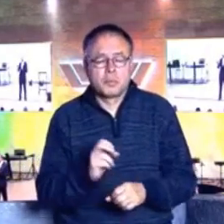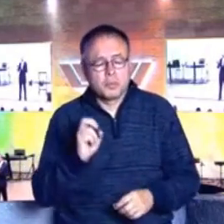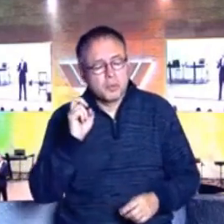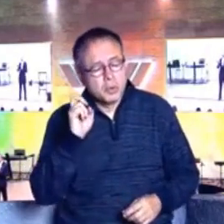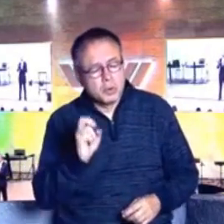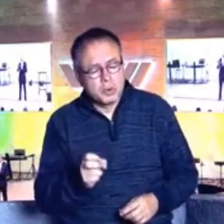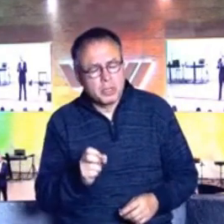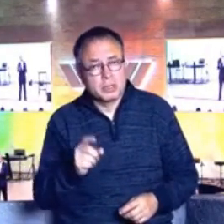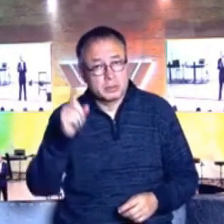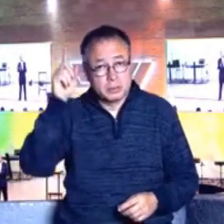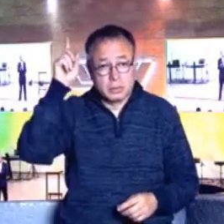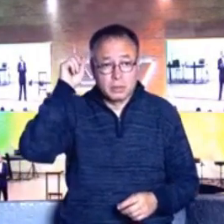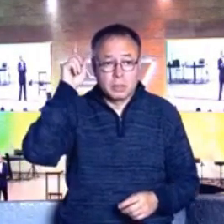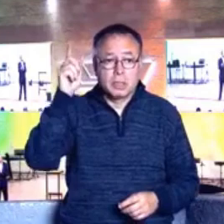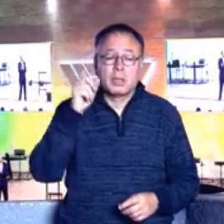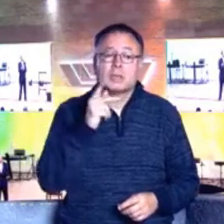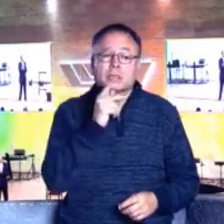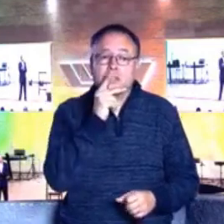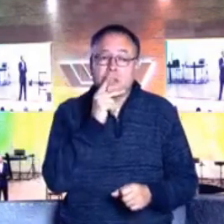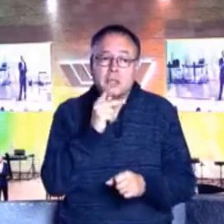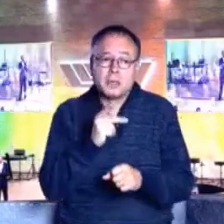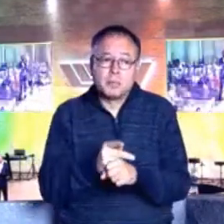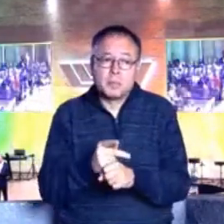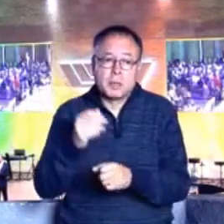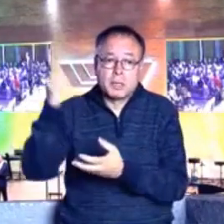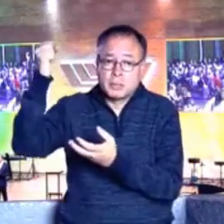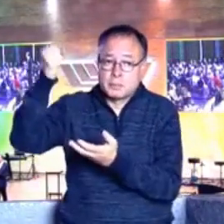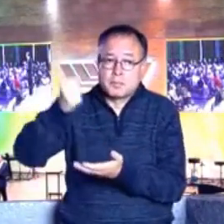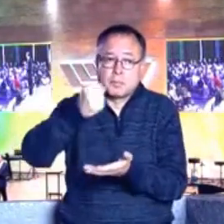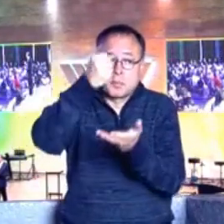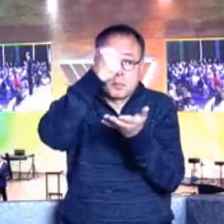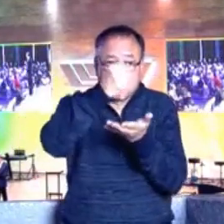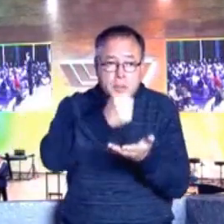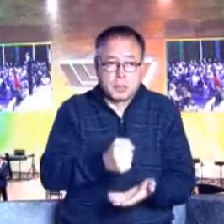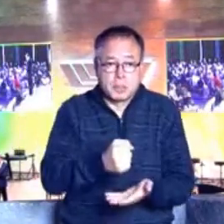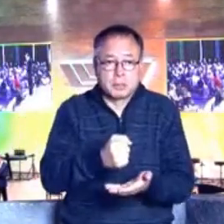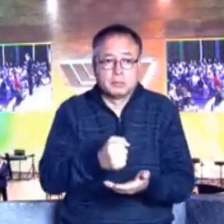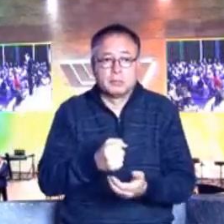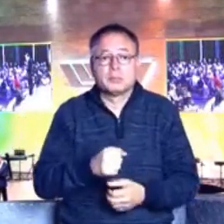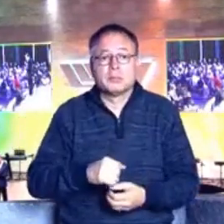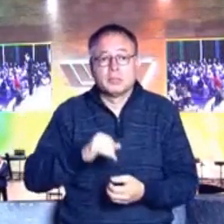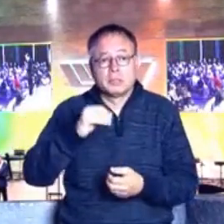que provee y nuestro padre se llama cómo se llama